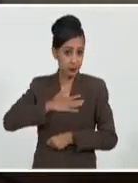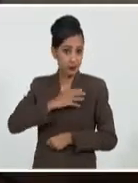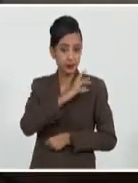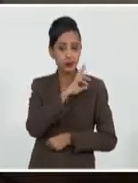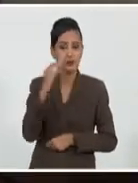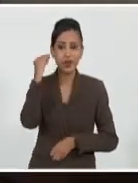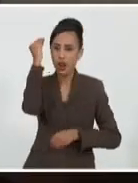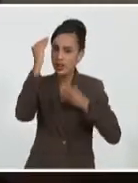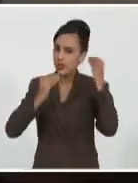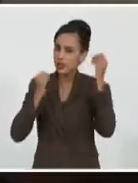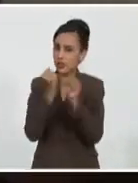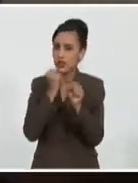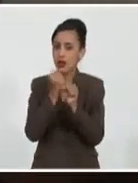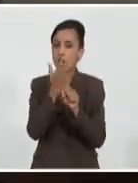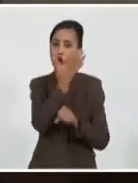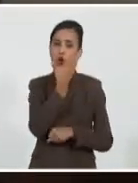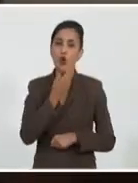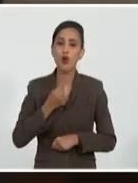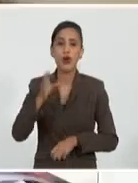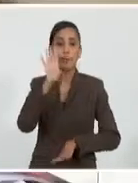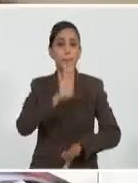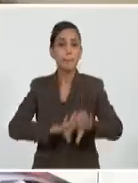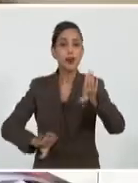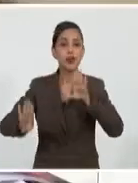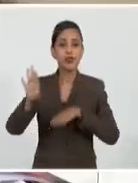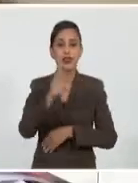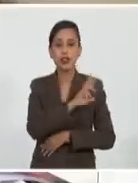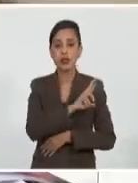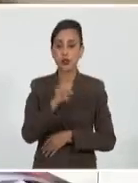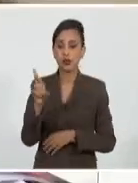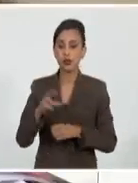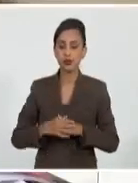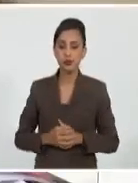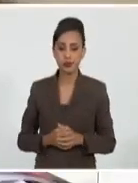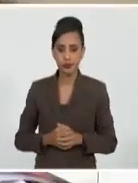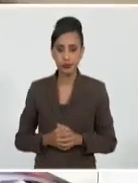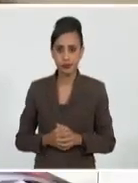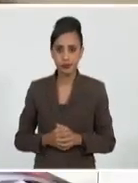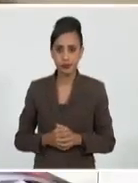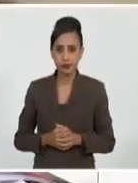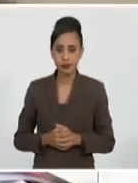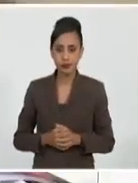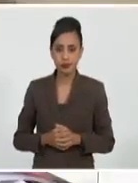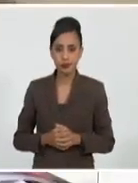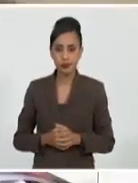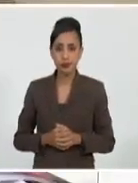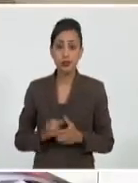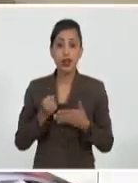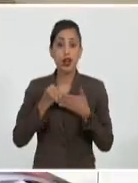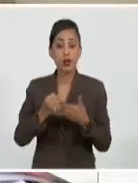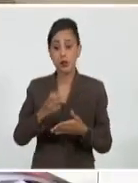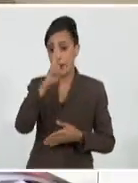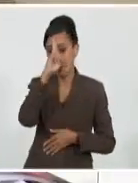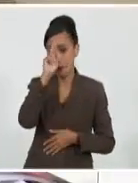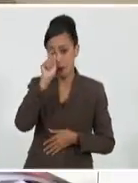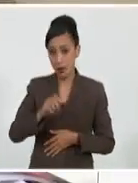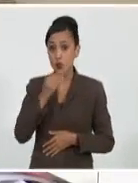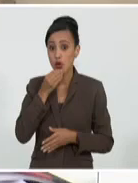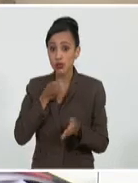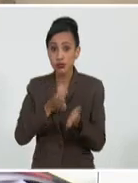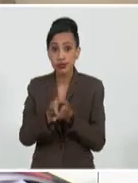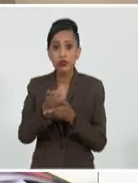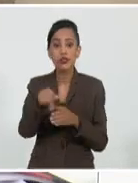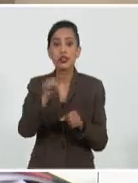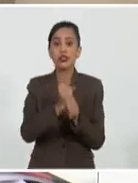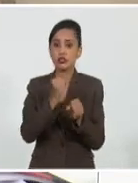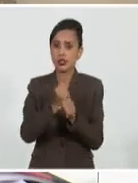de los jóvenes en defensa de la revolución. Para que la asistencia médica pudiera mantenerse, nuestro hospital contó con el trabajo de la